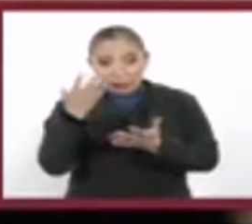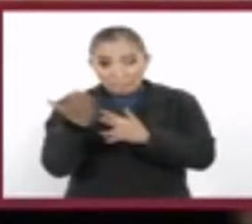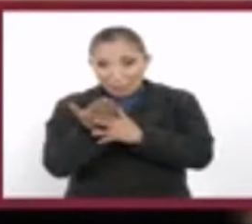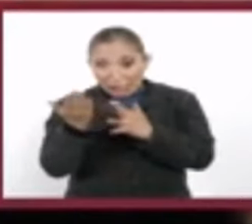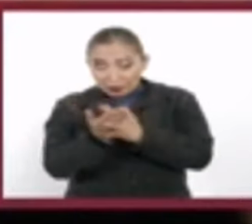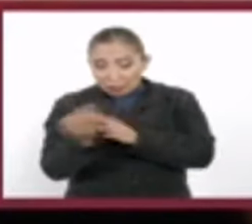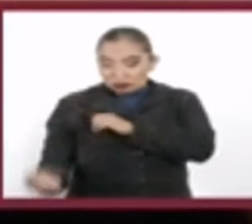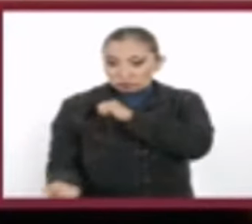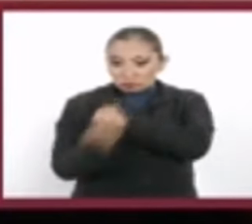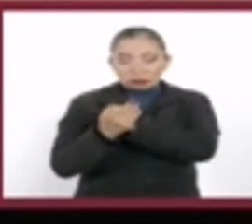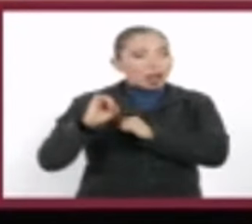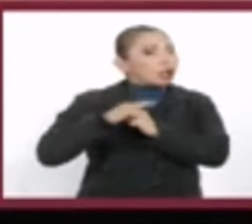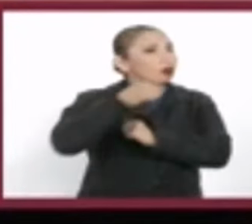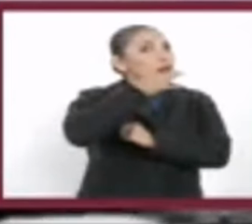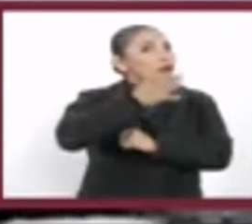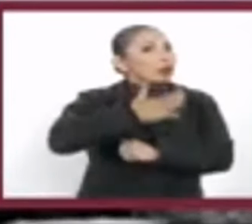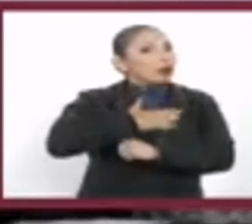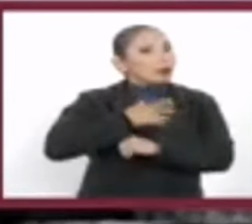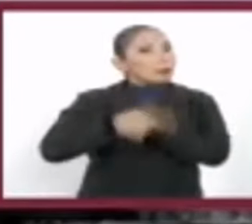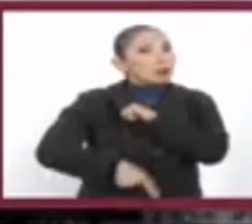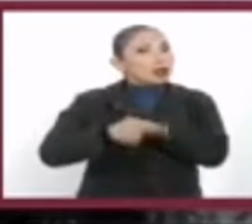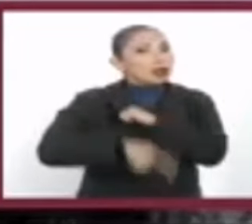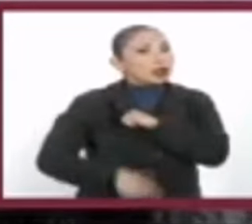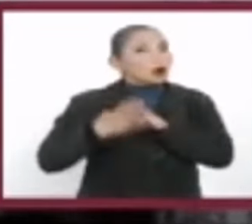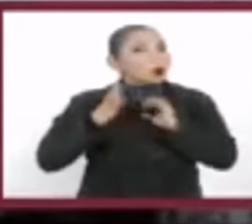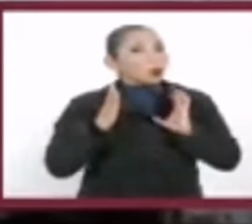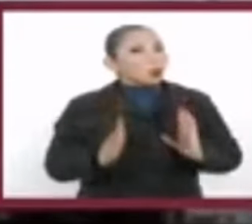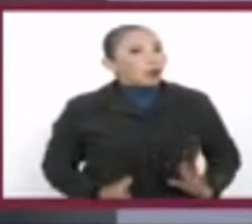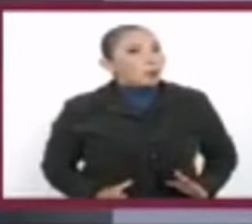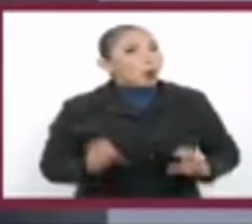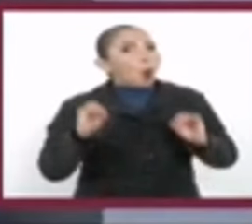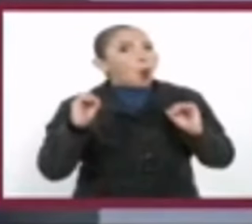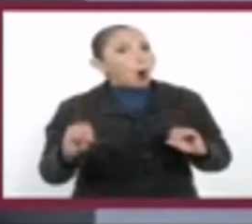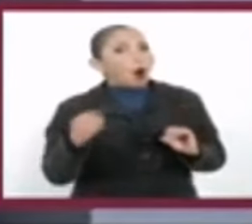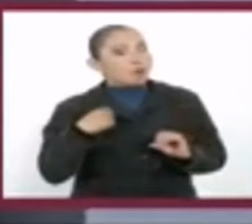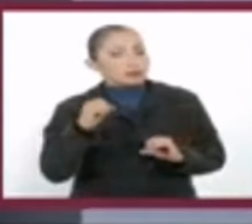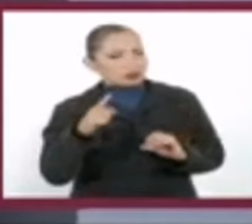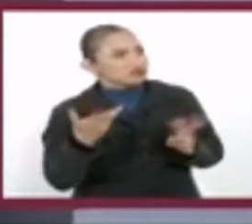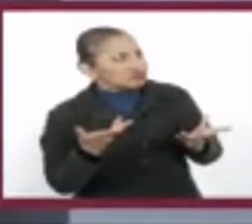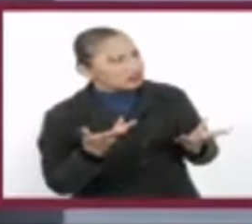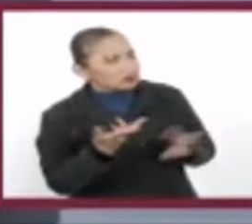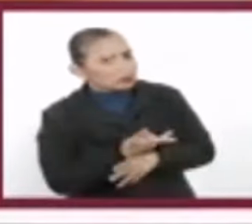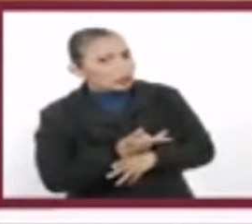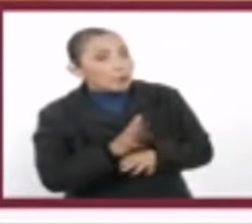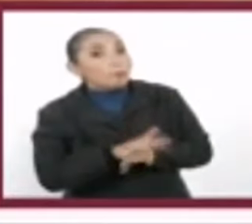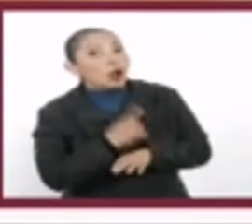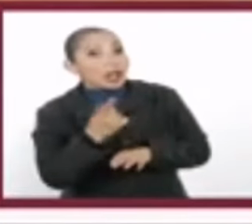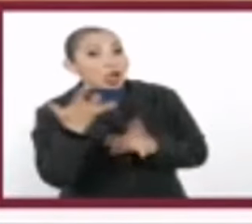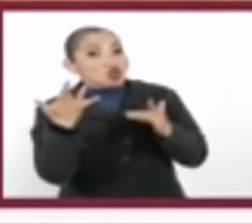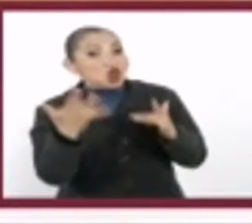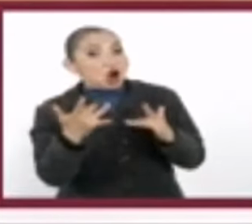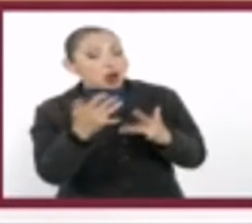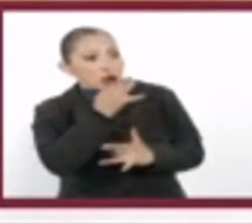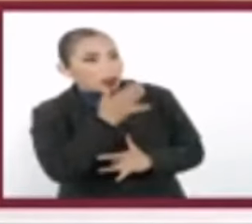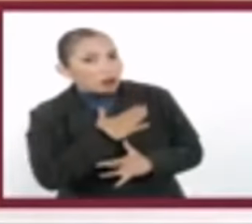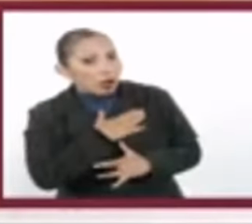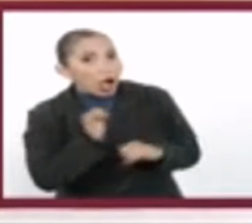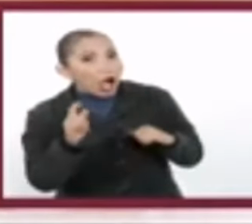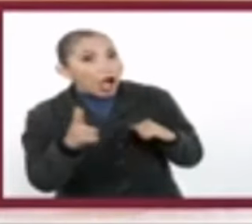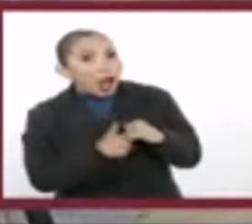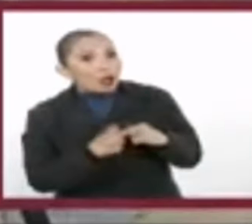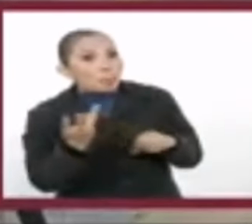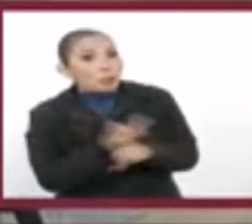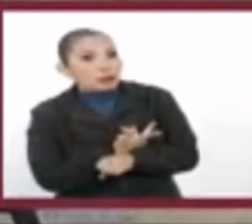nervioso, nos protegen de situaciones que ponen en peligro nuestro cuerpo o una parte de este, debido a que el dolor nos advierte